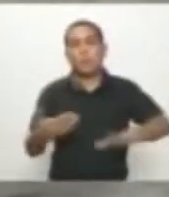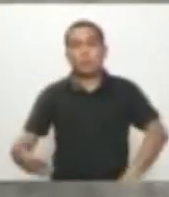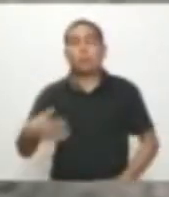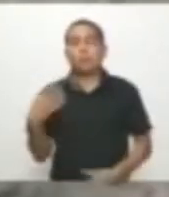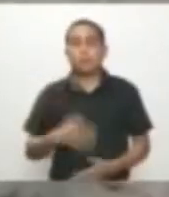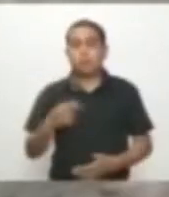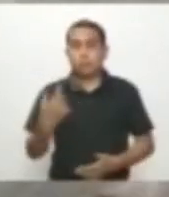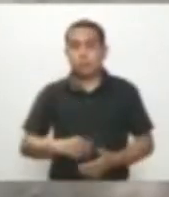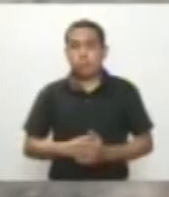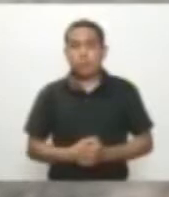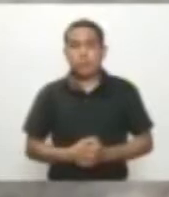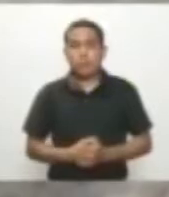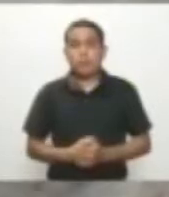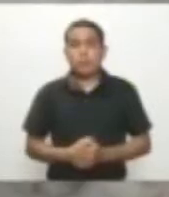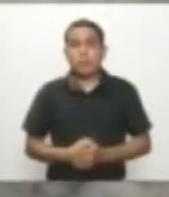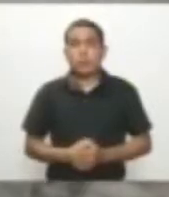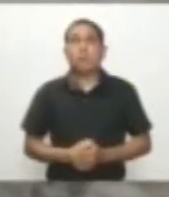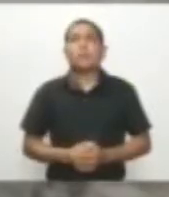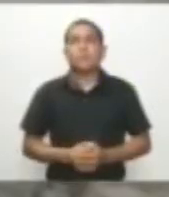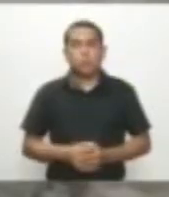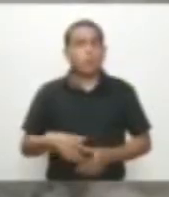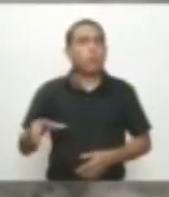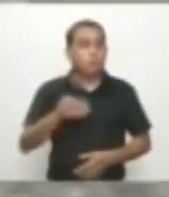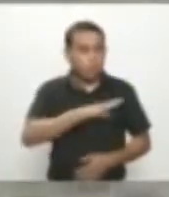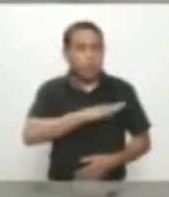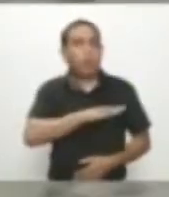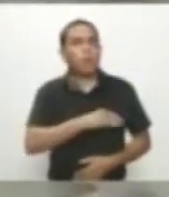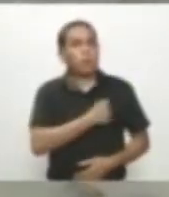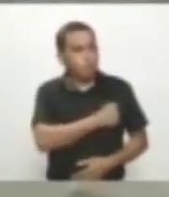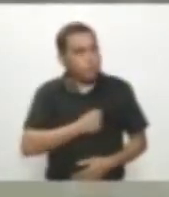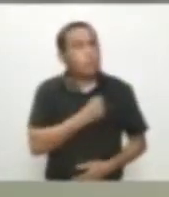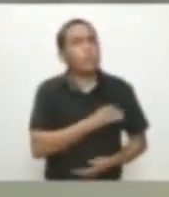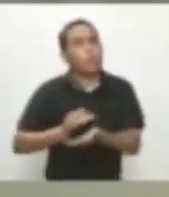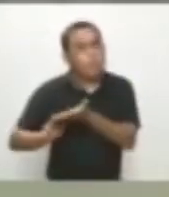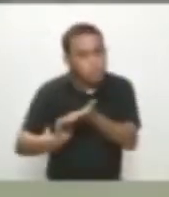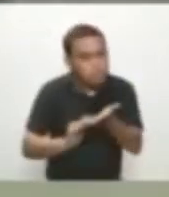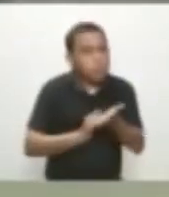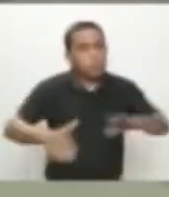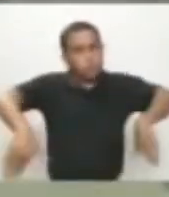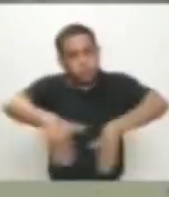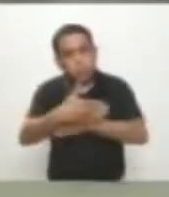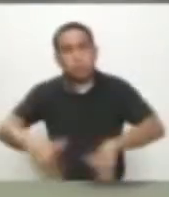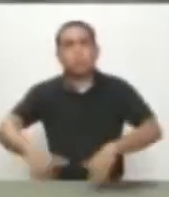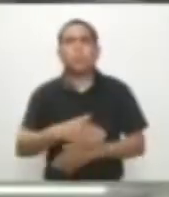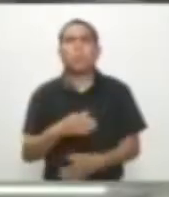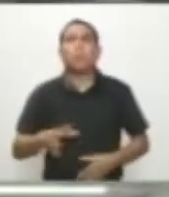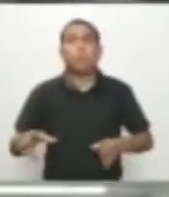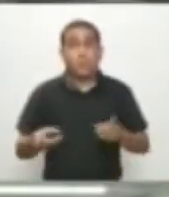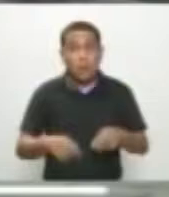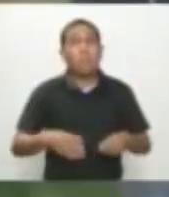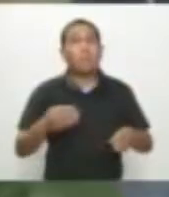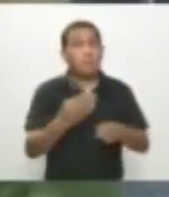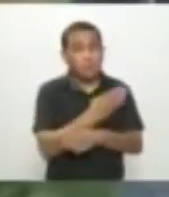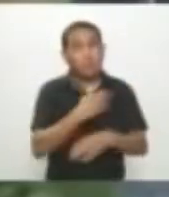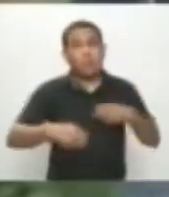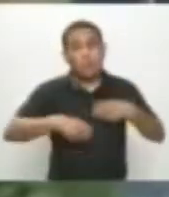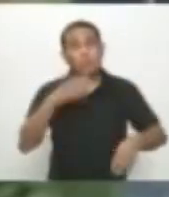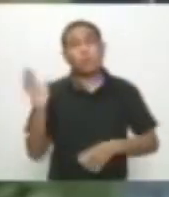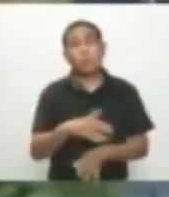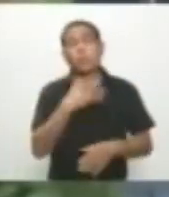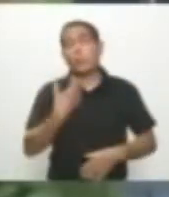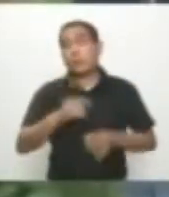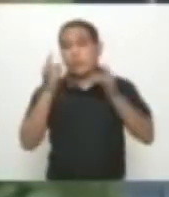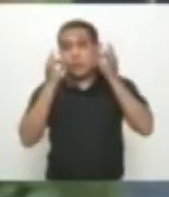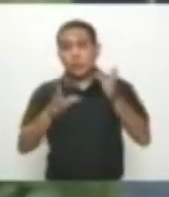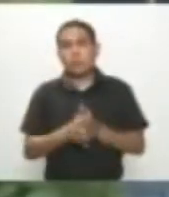Exigen del alcalde municipal mayor celeridad en la solución de otros problemas que le vienen aquejando. Agilicemos, por favor,